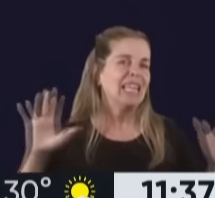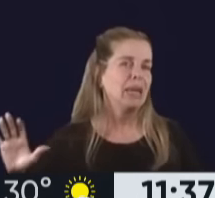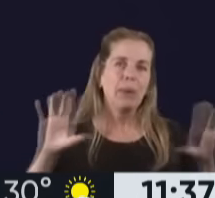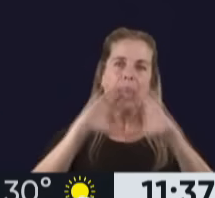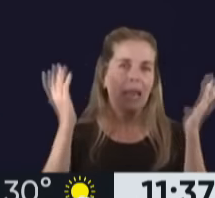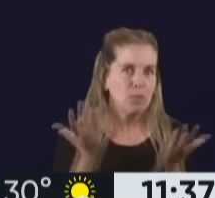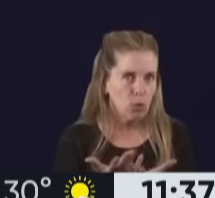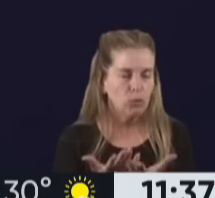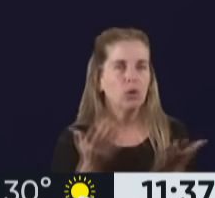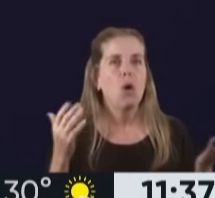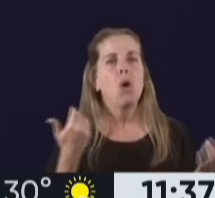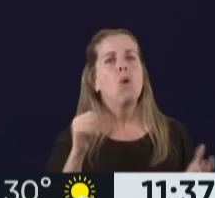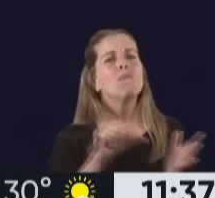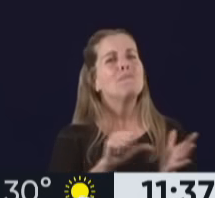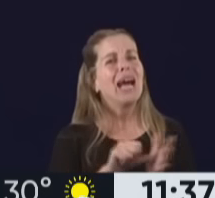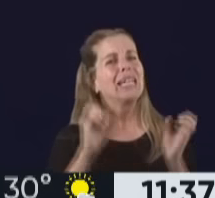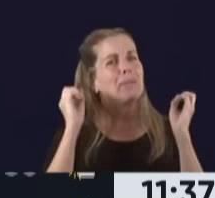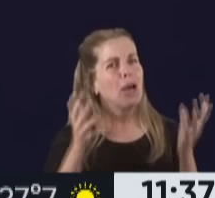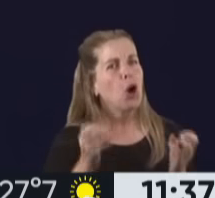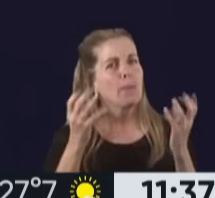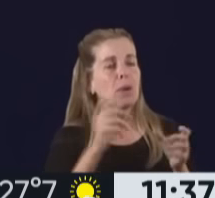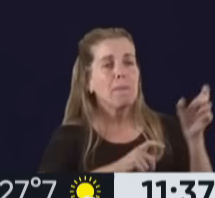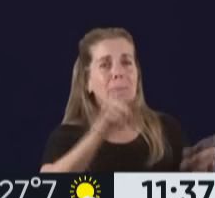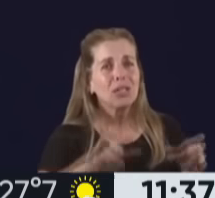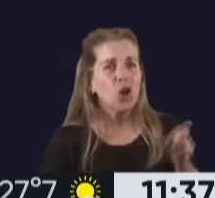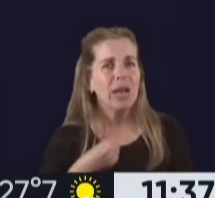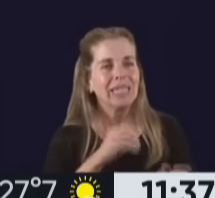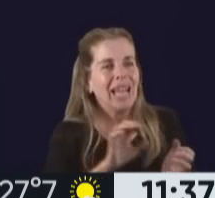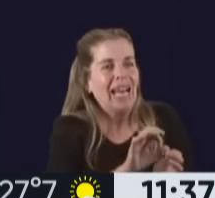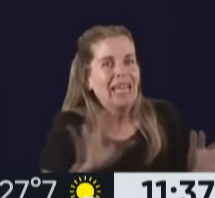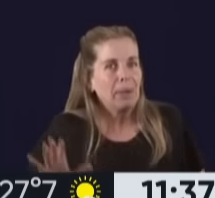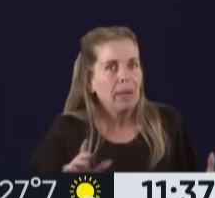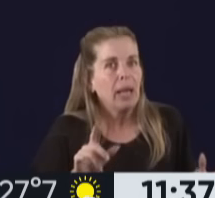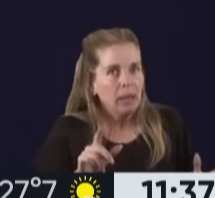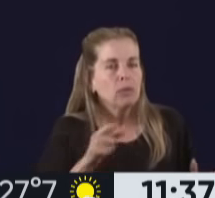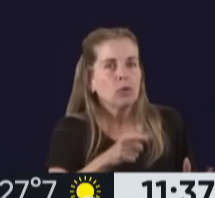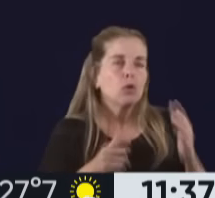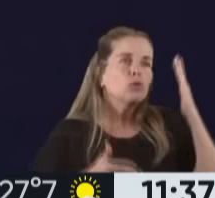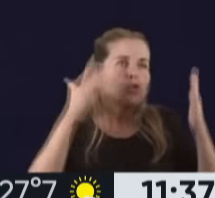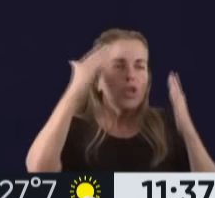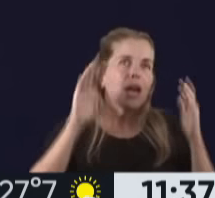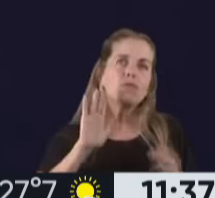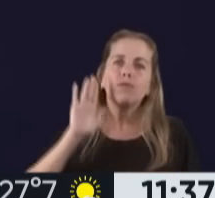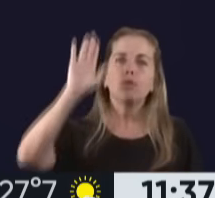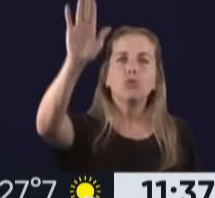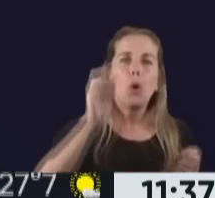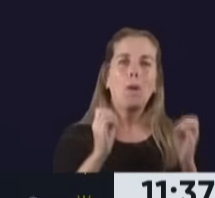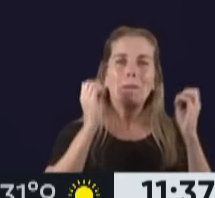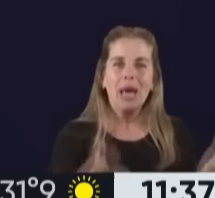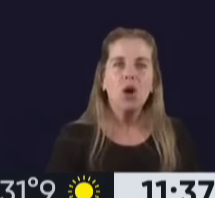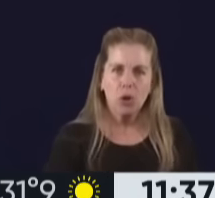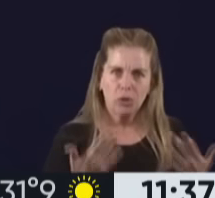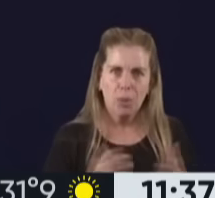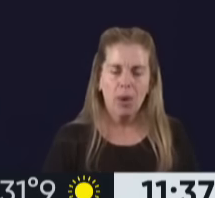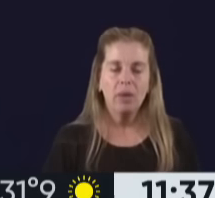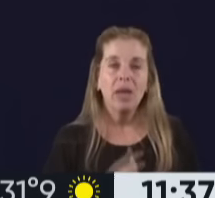los argentinos tienen cada vez más libertades, un país donde el sueño de un futuro puede hacerse realidad. Quiero